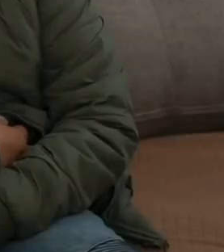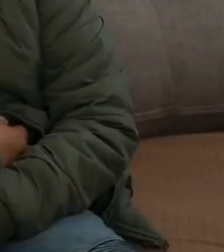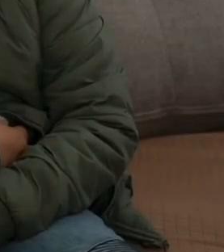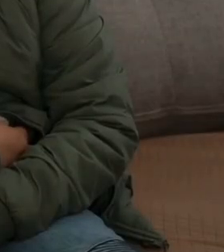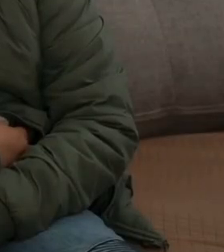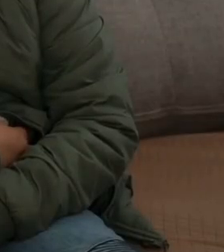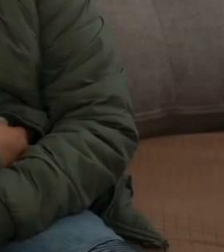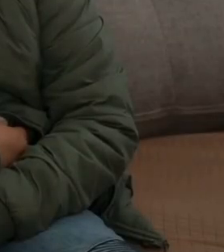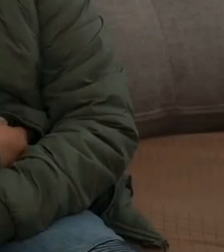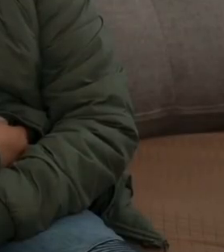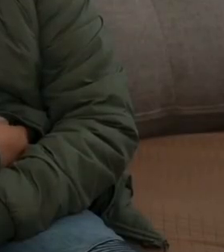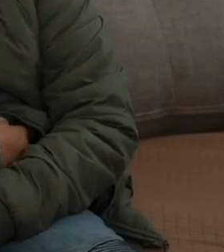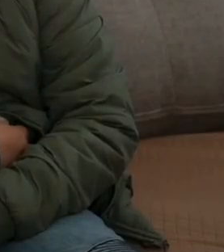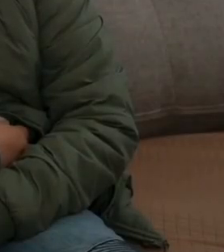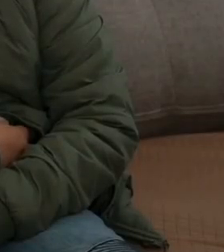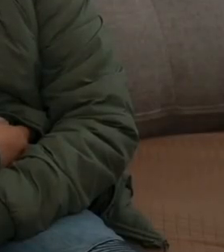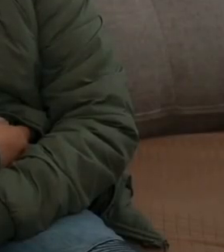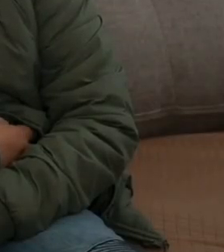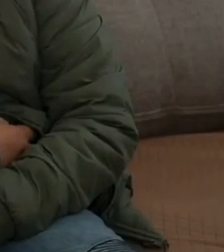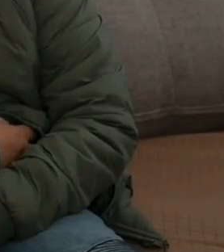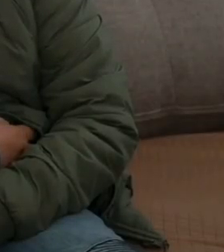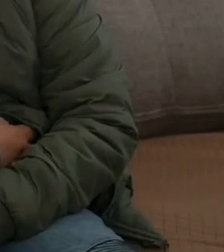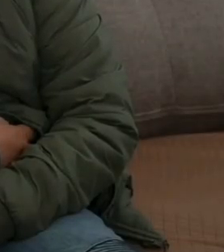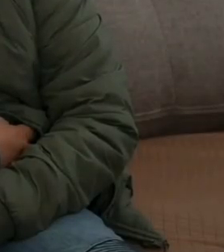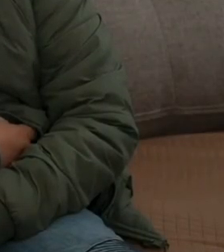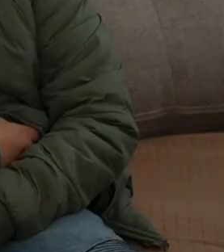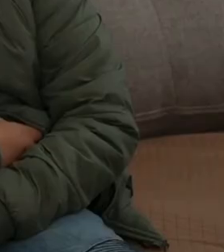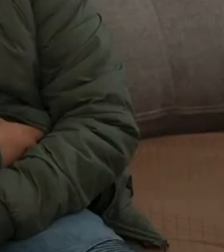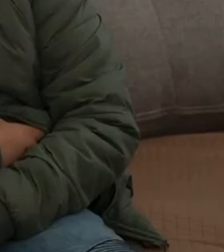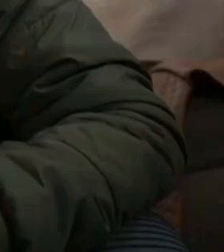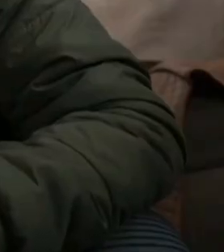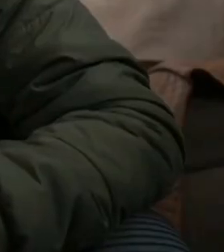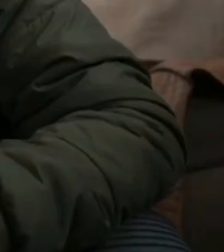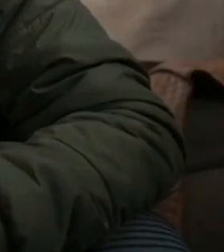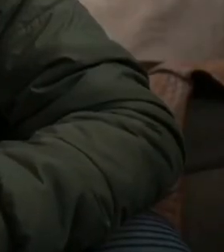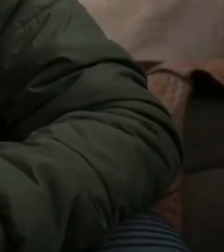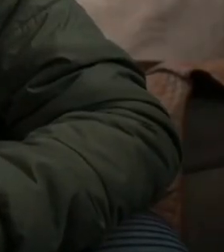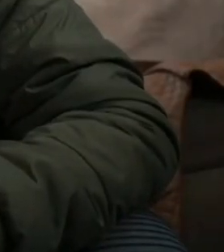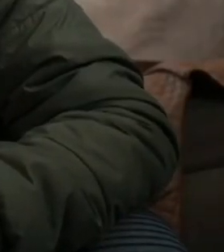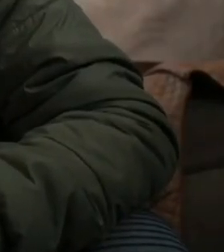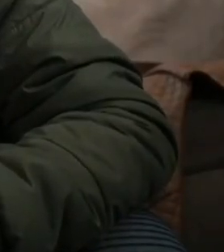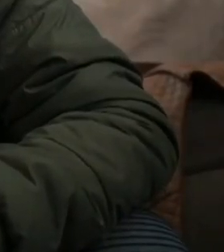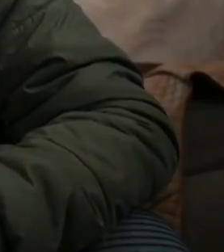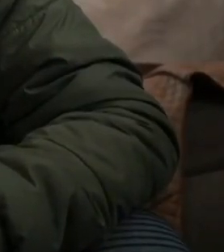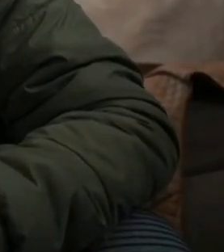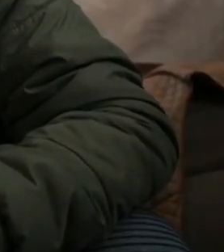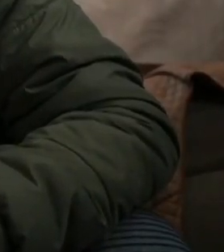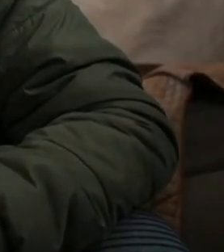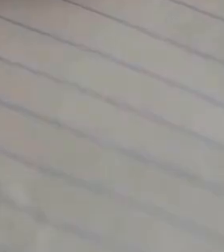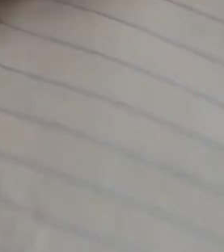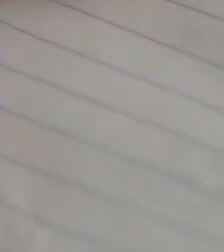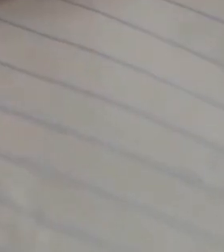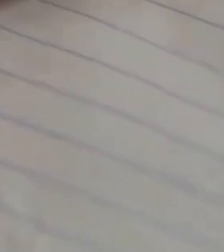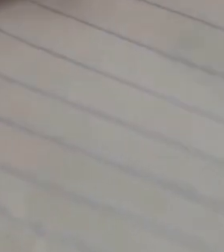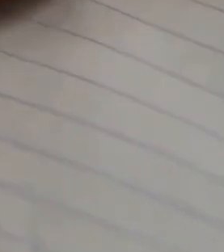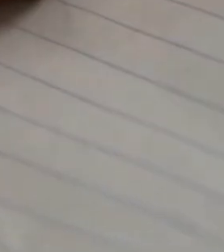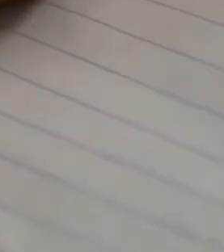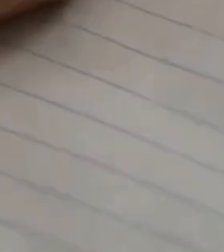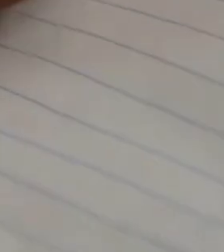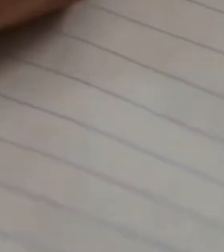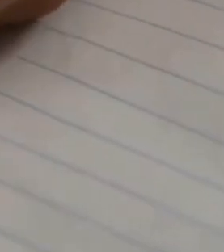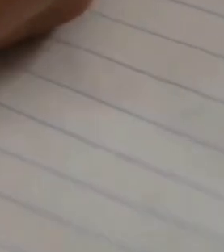Hola, soy Iker, tengo 10 años y vivo en la alcaldía Iztapalapa. Siempre supe que estuve preparado